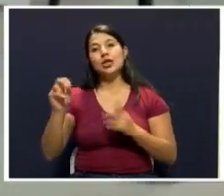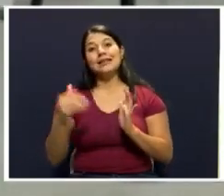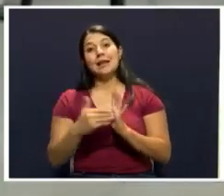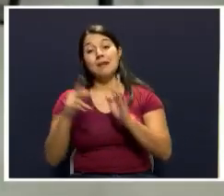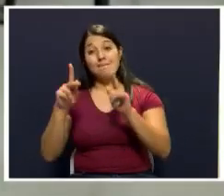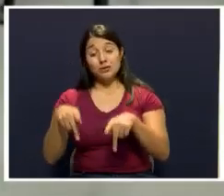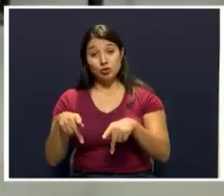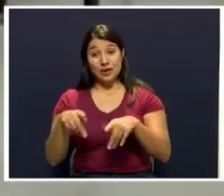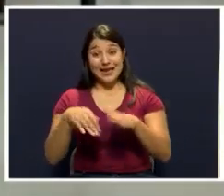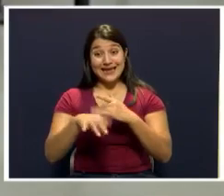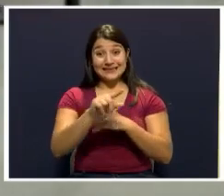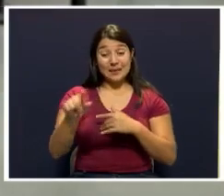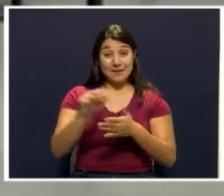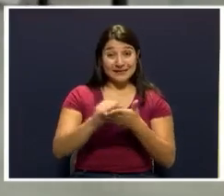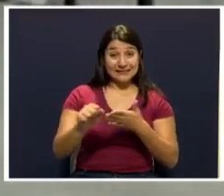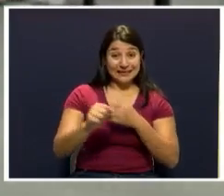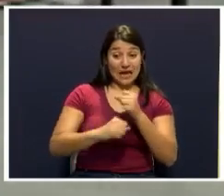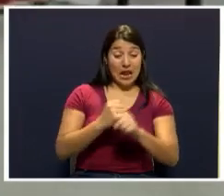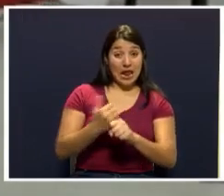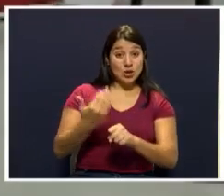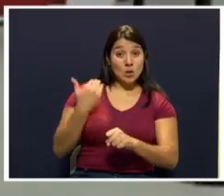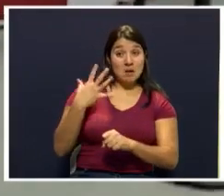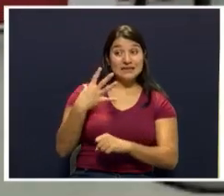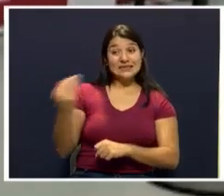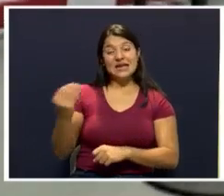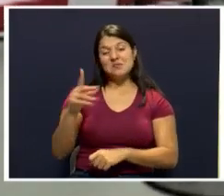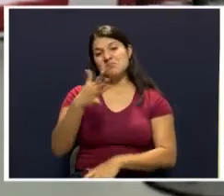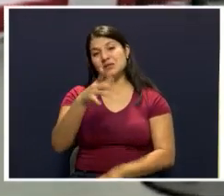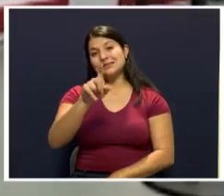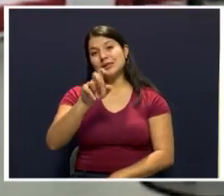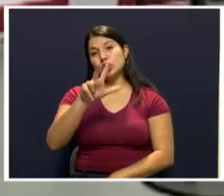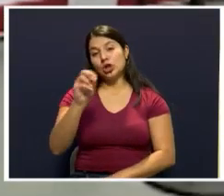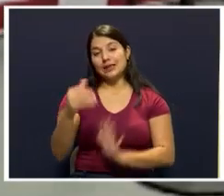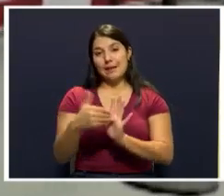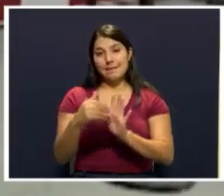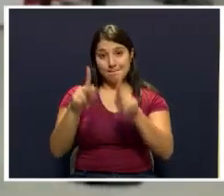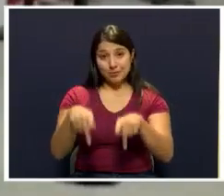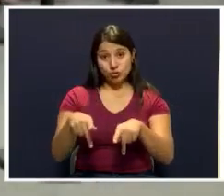Semana Santa del año 2019 salieron del país más de 130.000, de los cuales